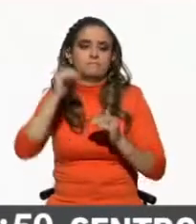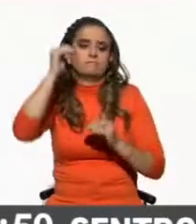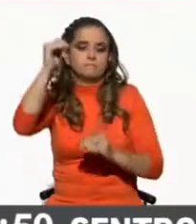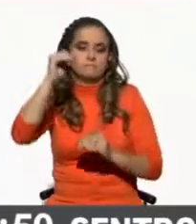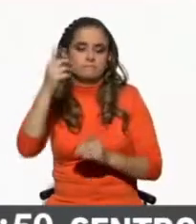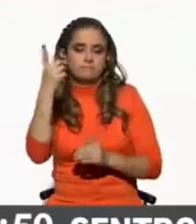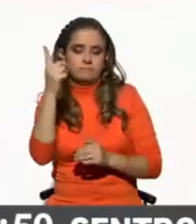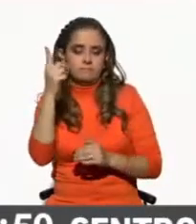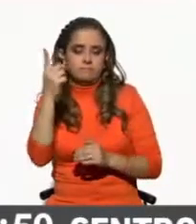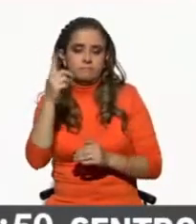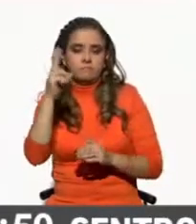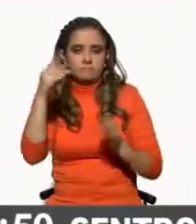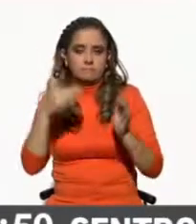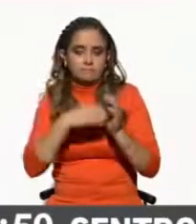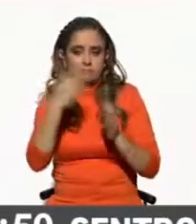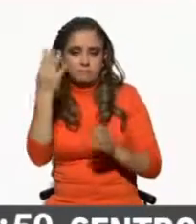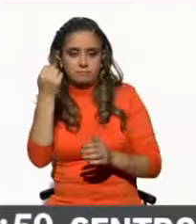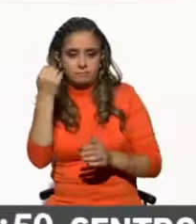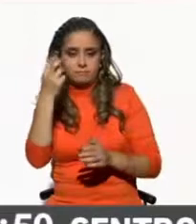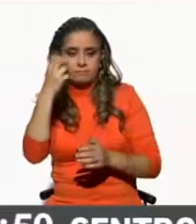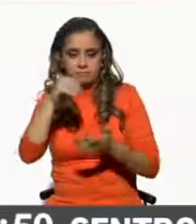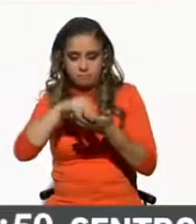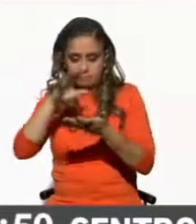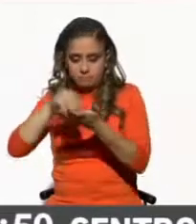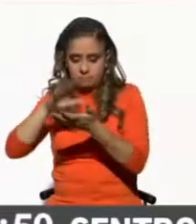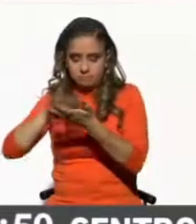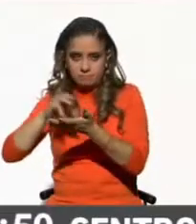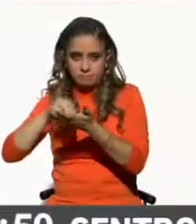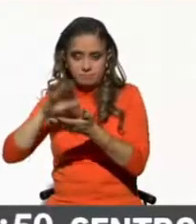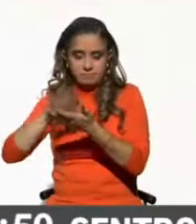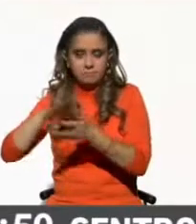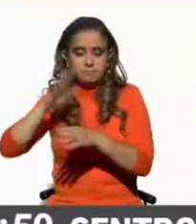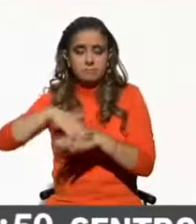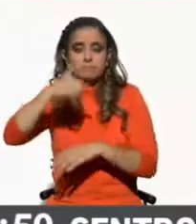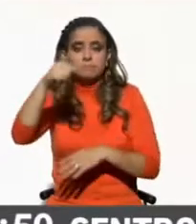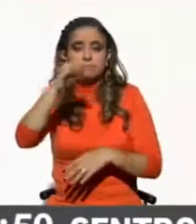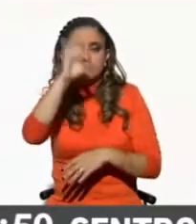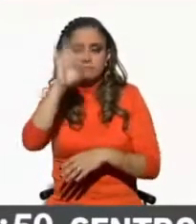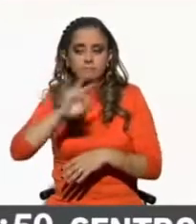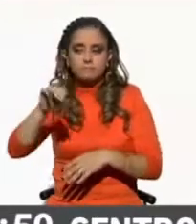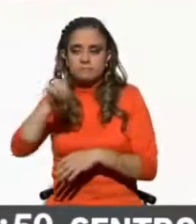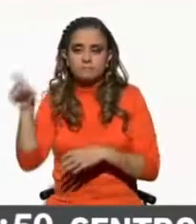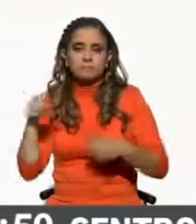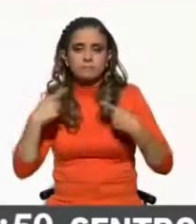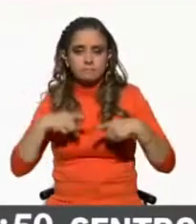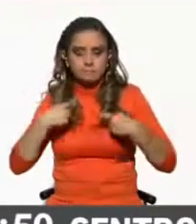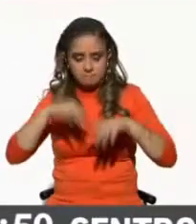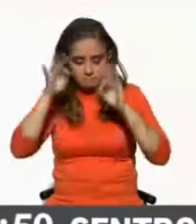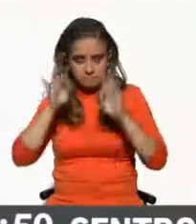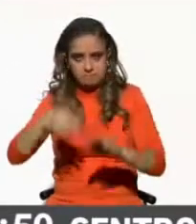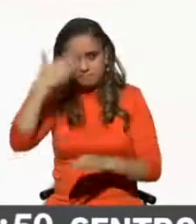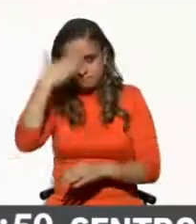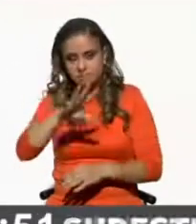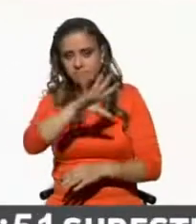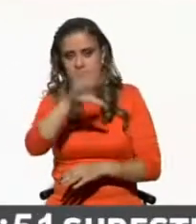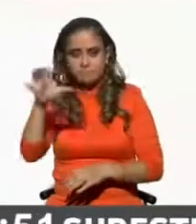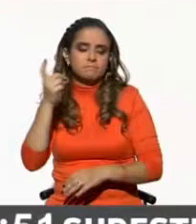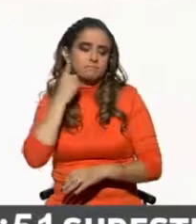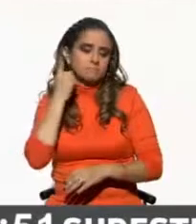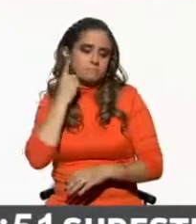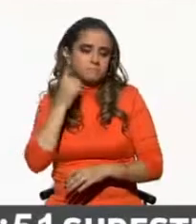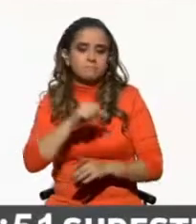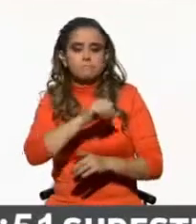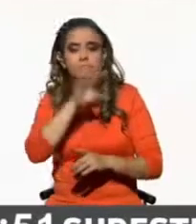en diciembre del 9, que es el mayor registro que tenemos, a 12%, que nos dijo con precisión 500 diputados, y